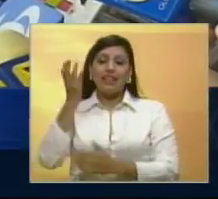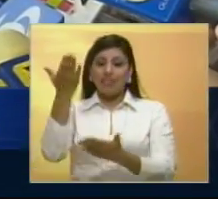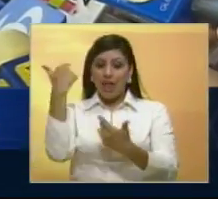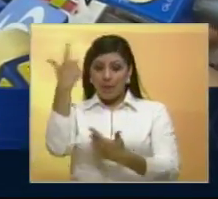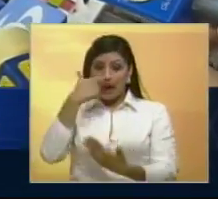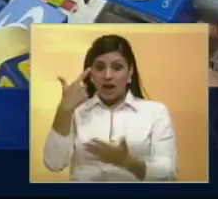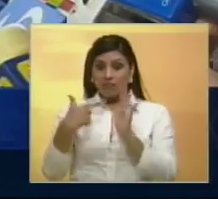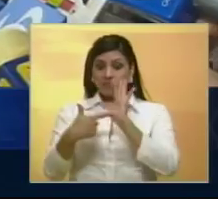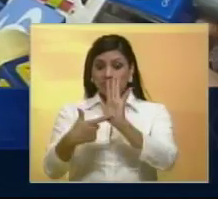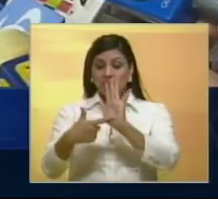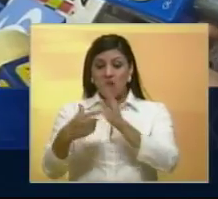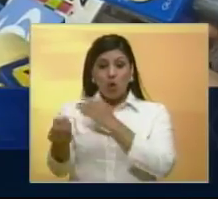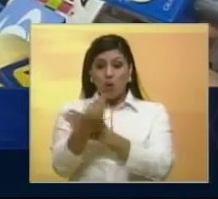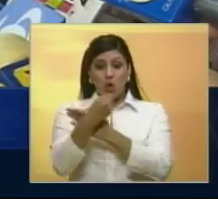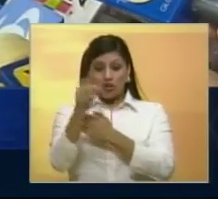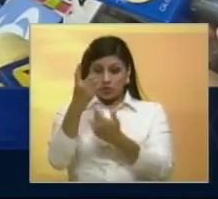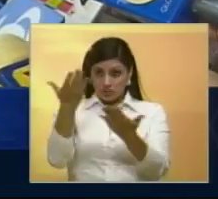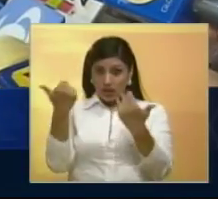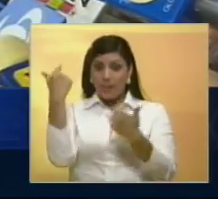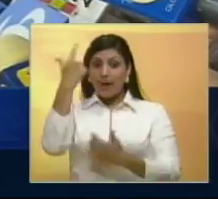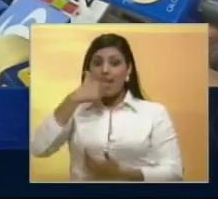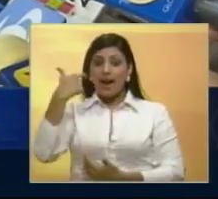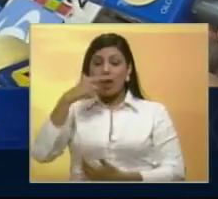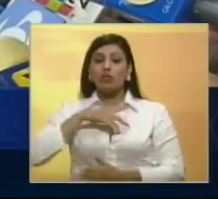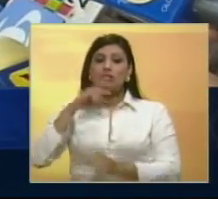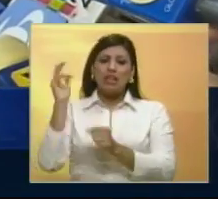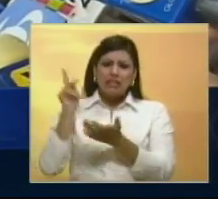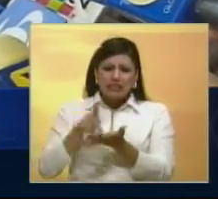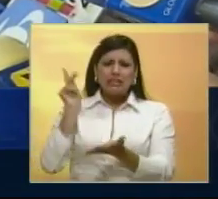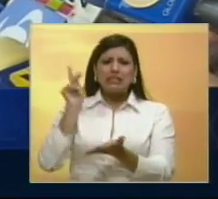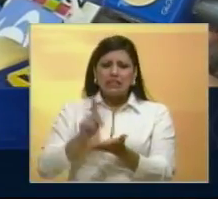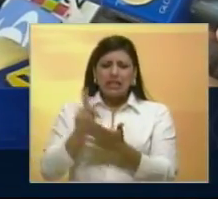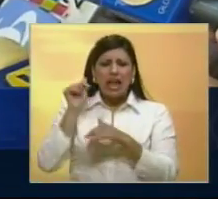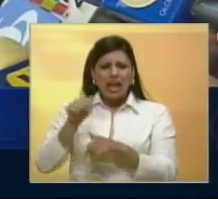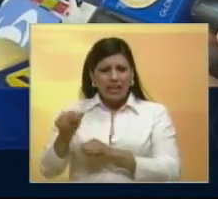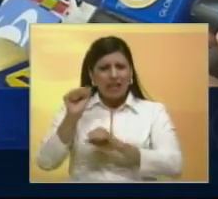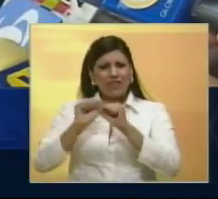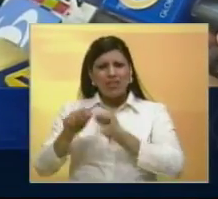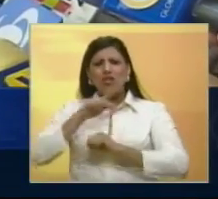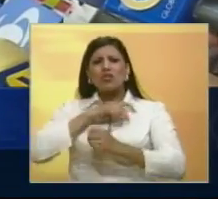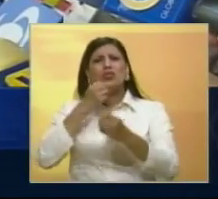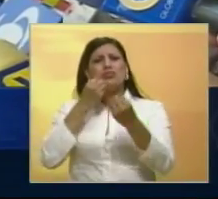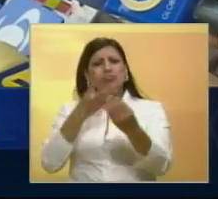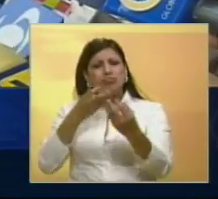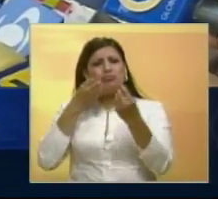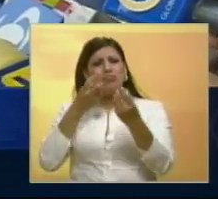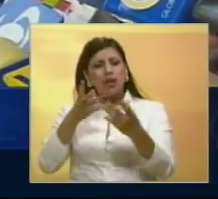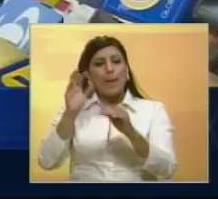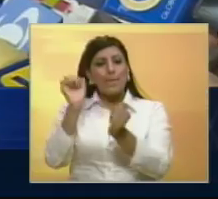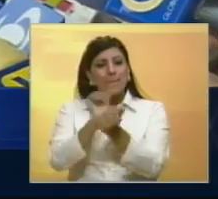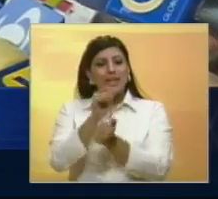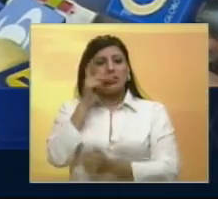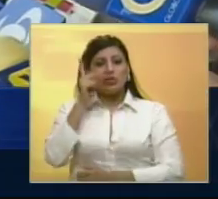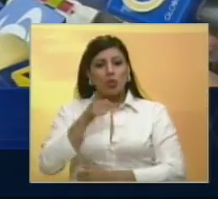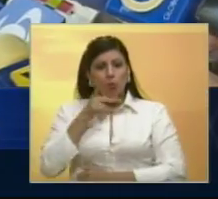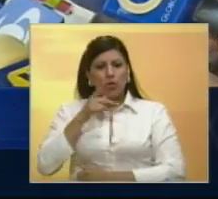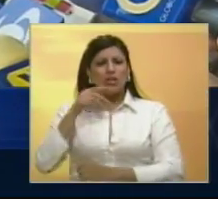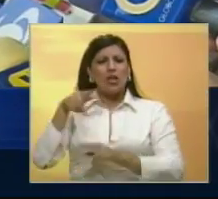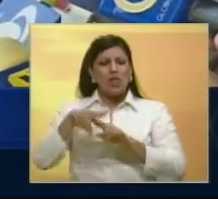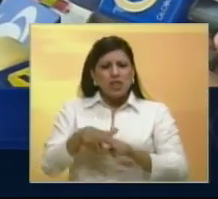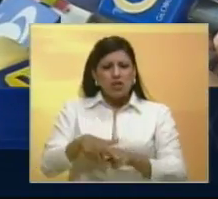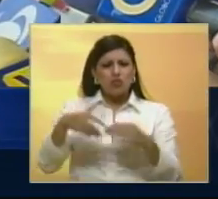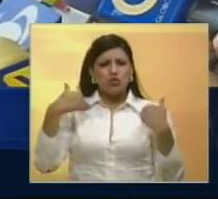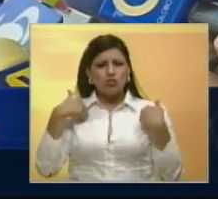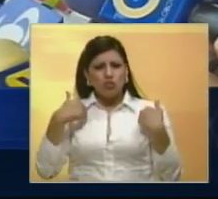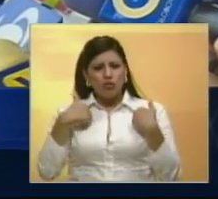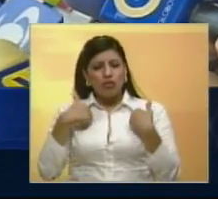cara, que nos dé a la cara a nosotros los familiares, que hemos venido muchas veces a la Defensoría, hemos expuesto los casos de los presos políticos y las torturas que